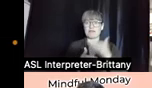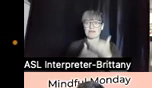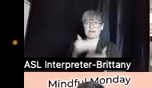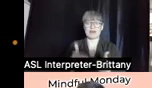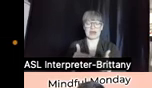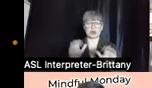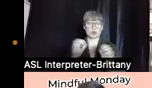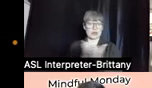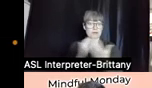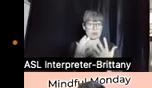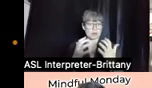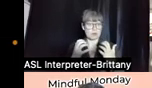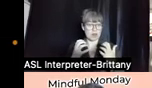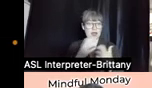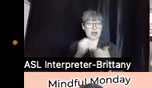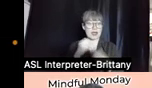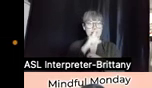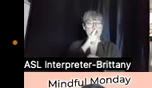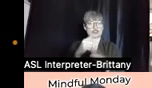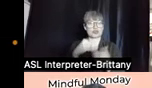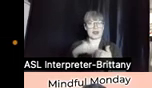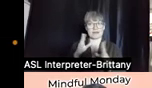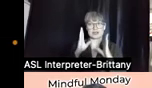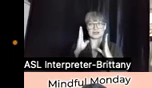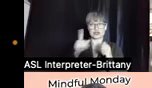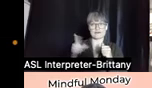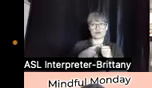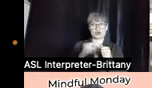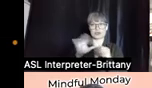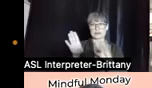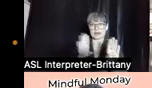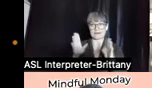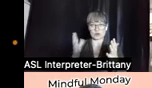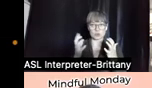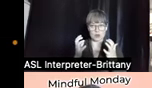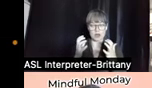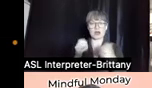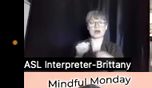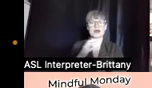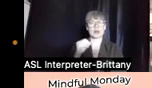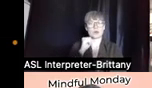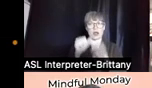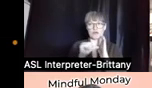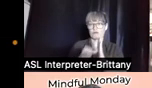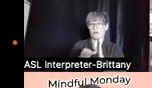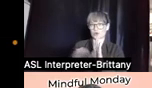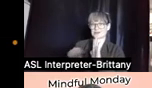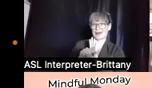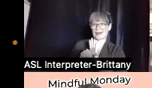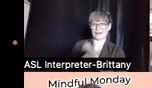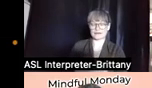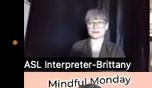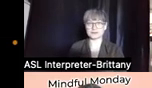no lo sea. Si queremos que los niños hagan lo que quieran, darles la atención para conseguir el comportamiento que queremos y